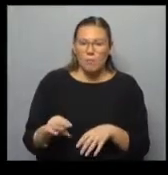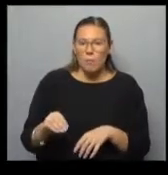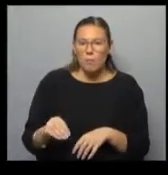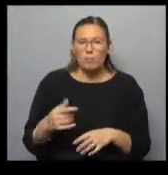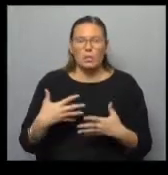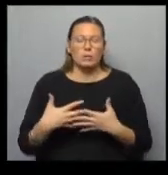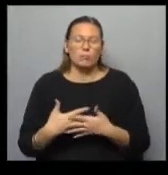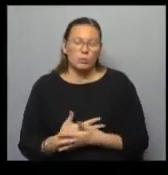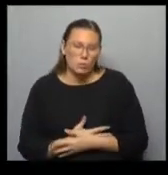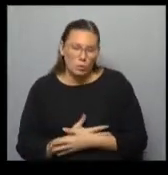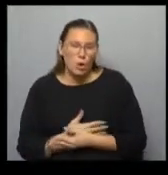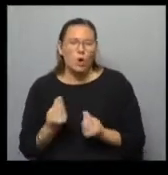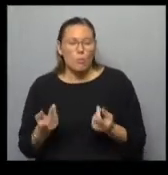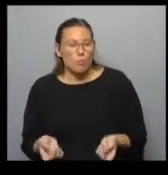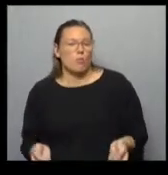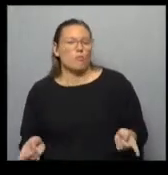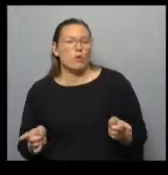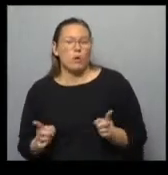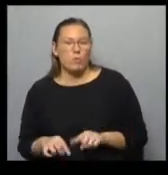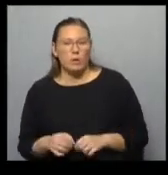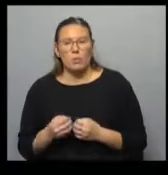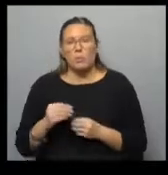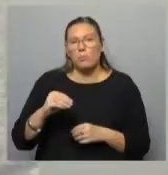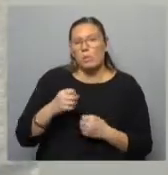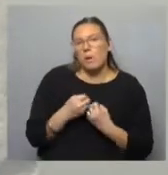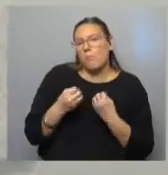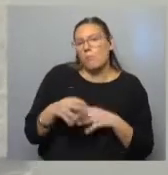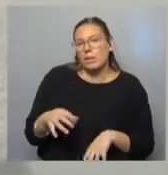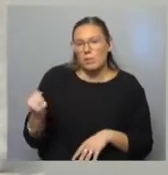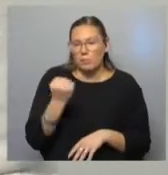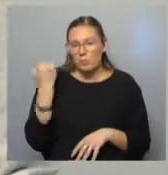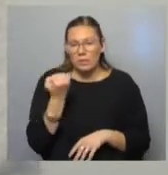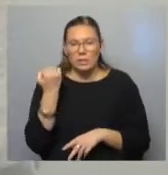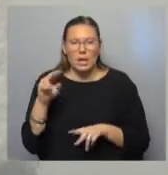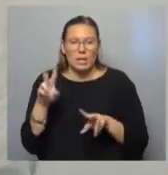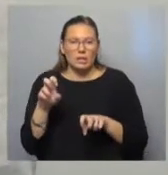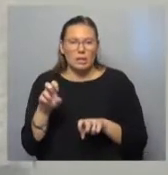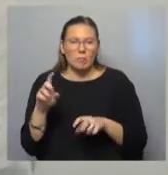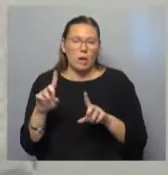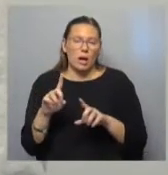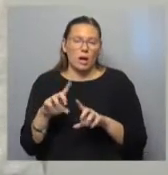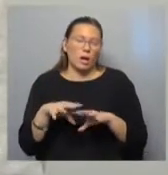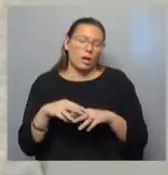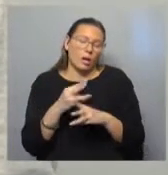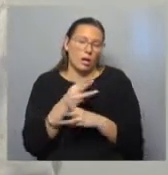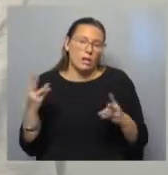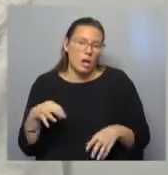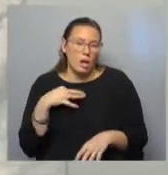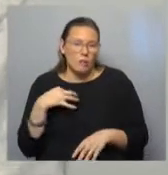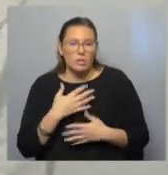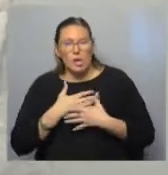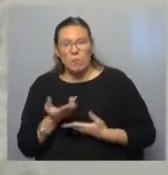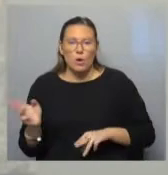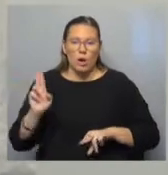los duelos, de cómo rehacerse tras una pérdida importante. Como que los temas medio son los universales, ¿no? Termina siendo la vida, el amor,